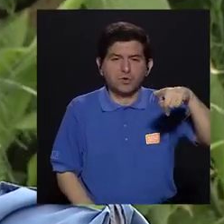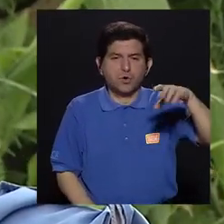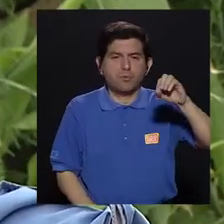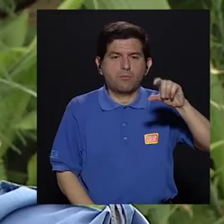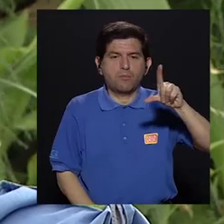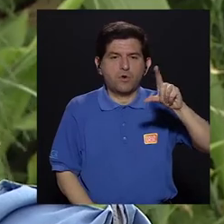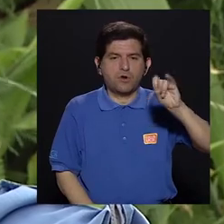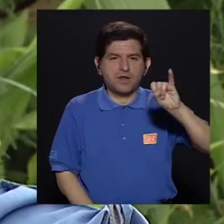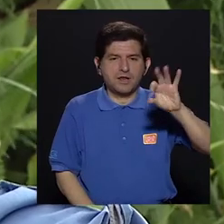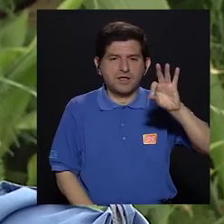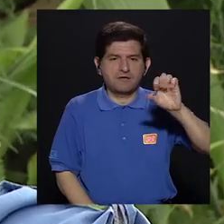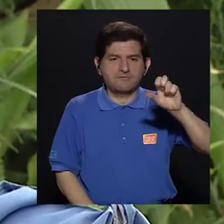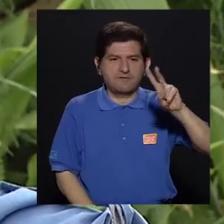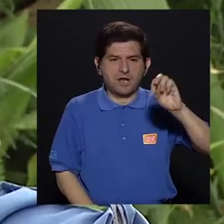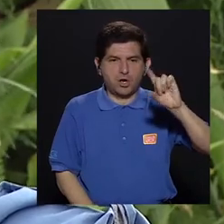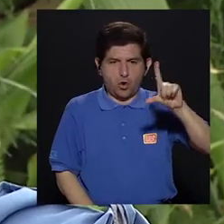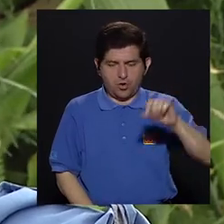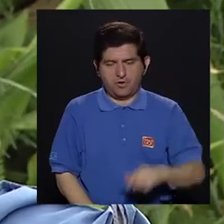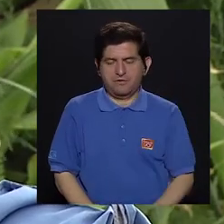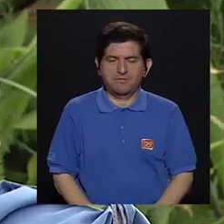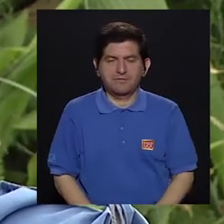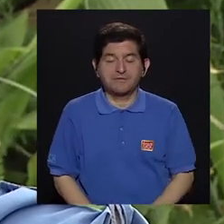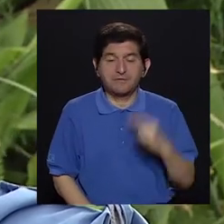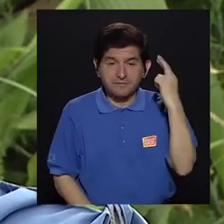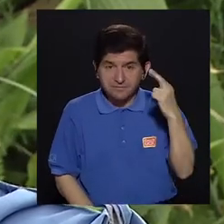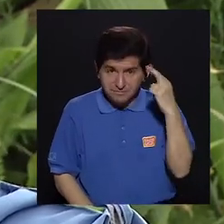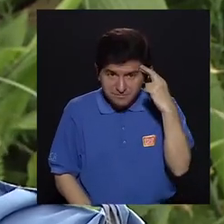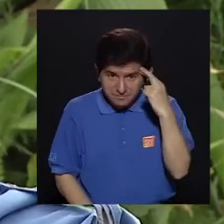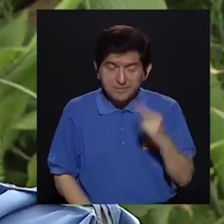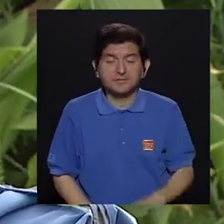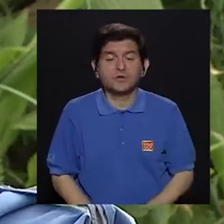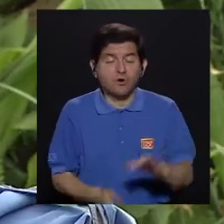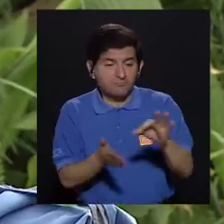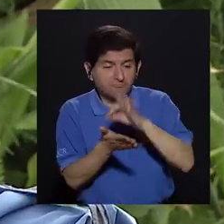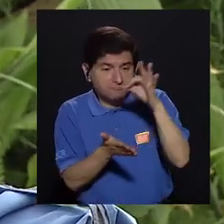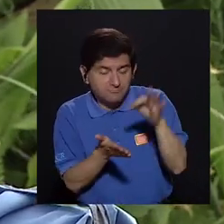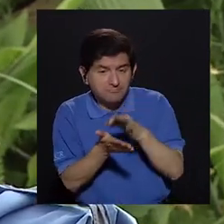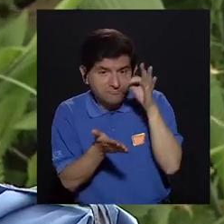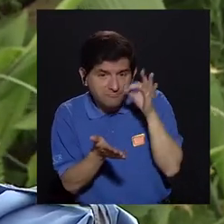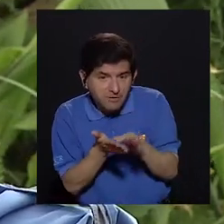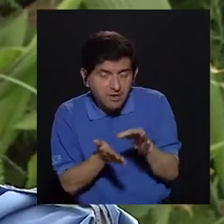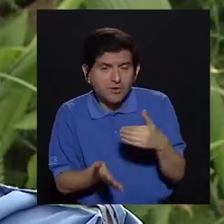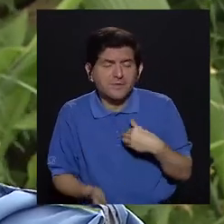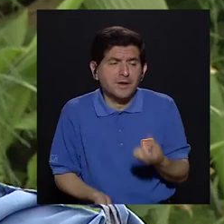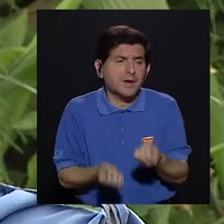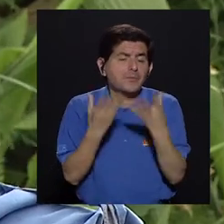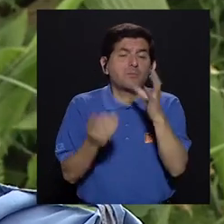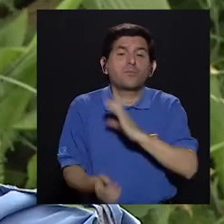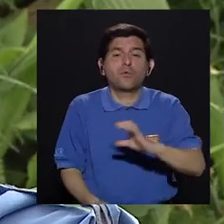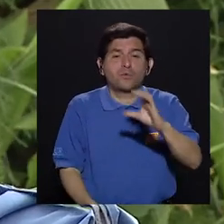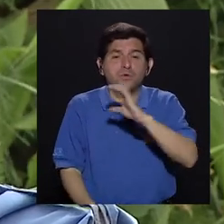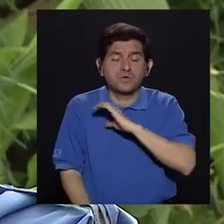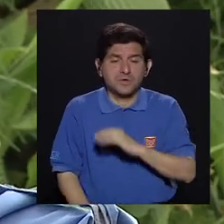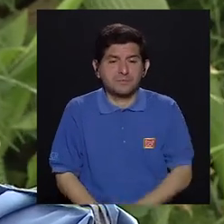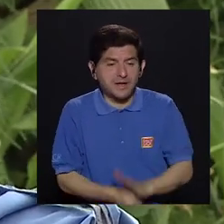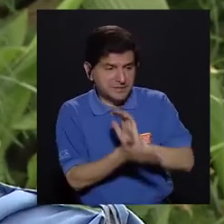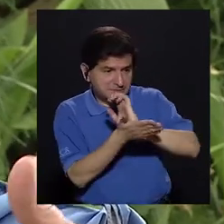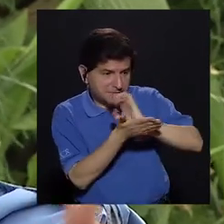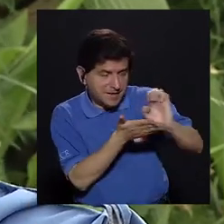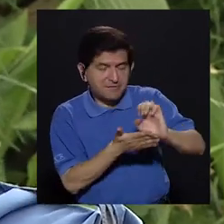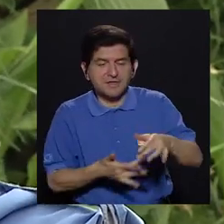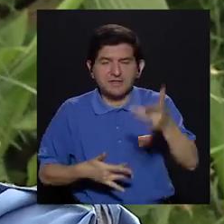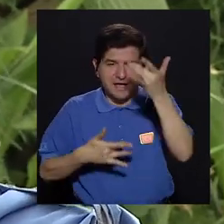polifenoles. Y entonces, por eso es que los frijoles también tienen un montón de propiedades para